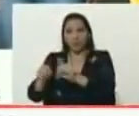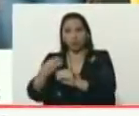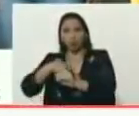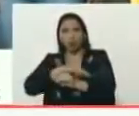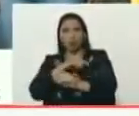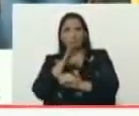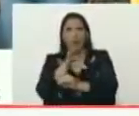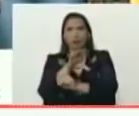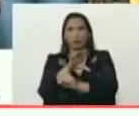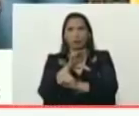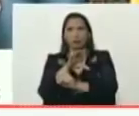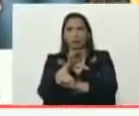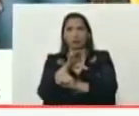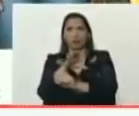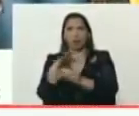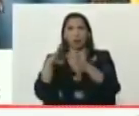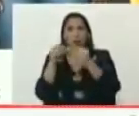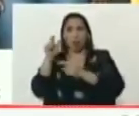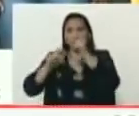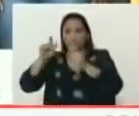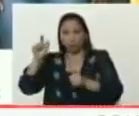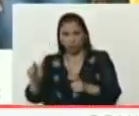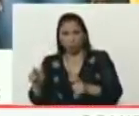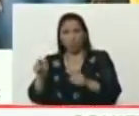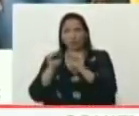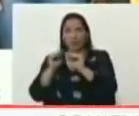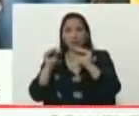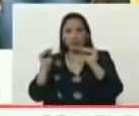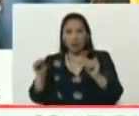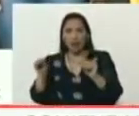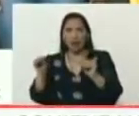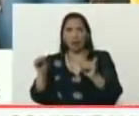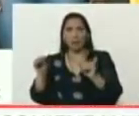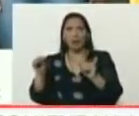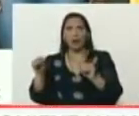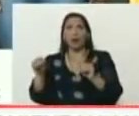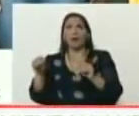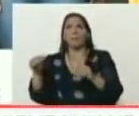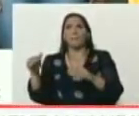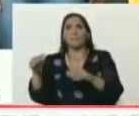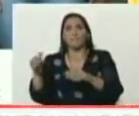patria, todo aquel que llame a que vengan fuerzas